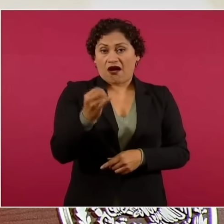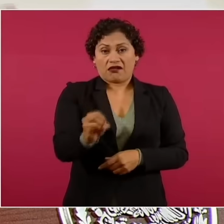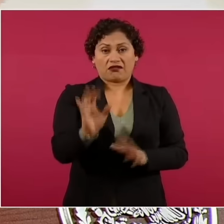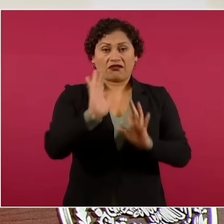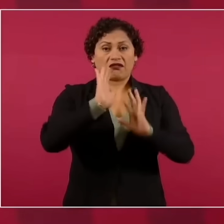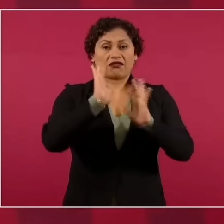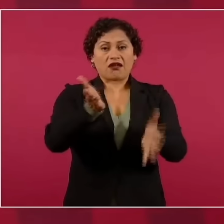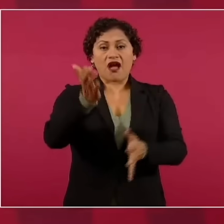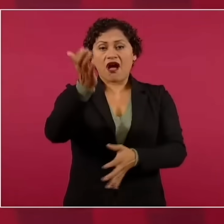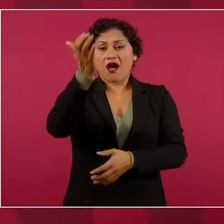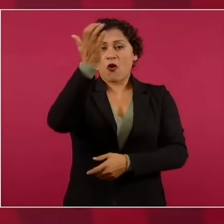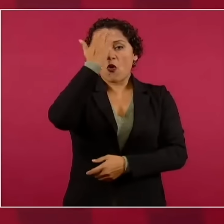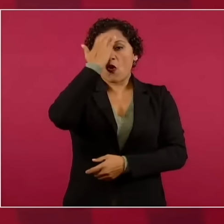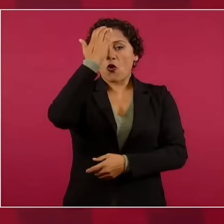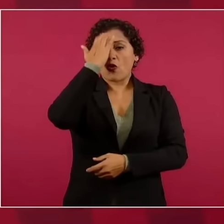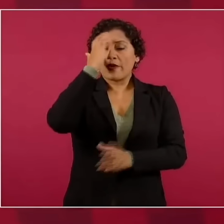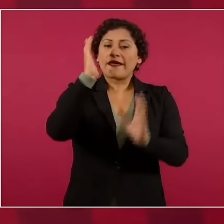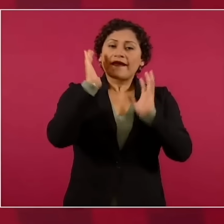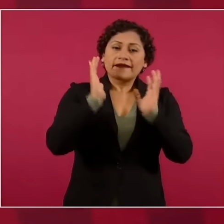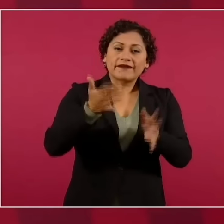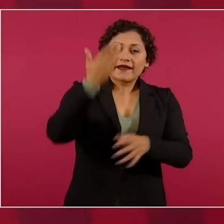no se deja manipular.